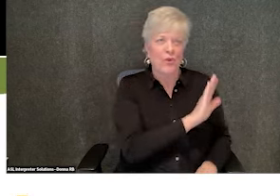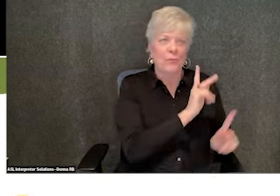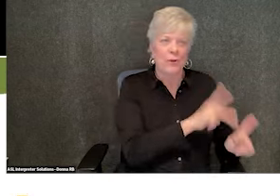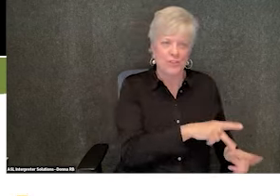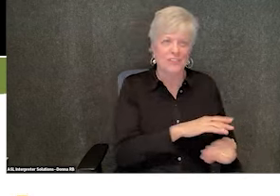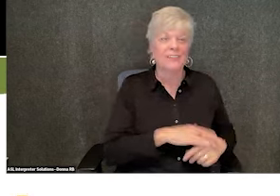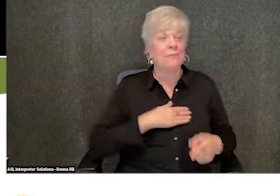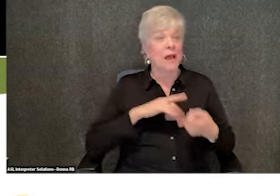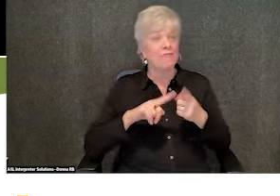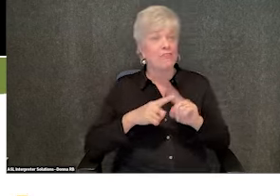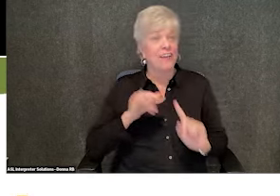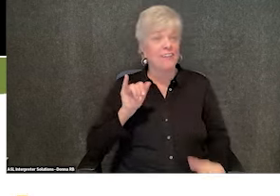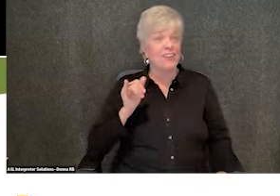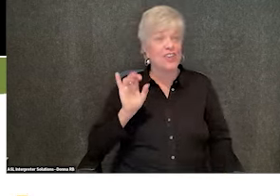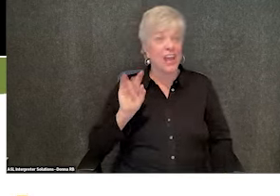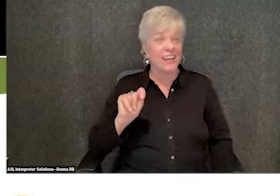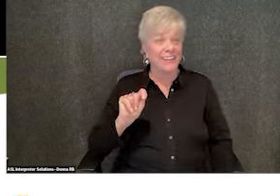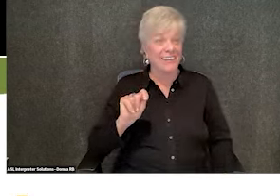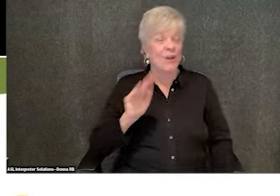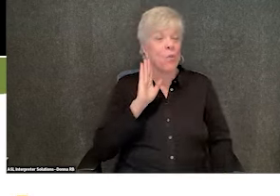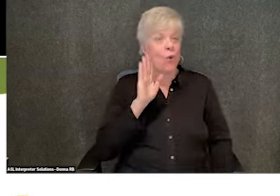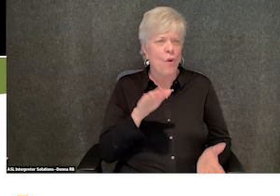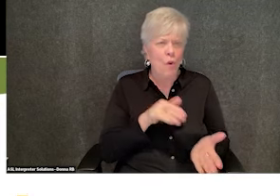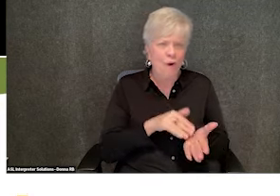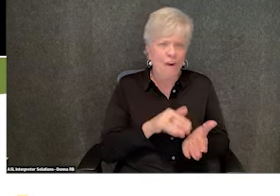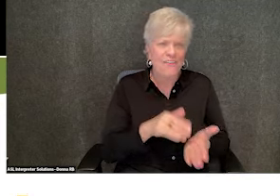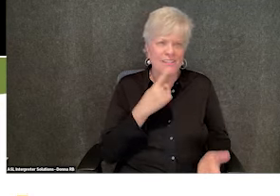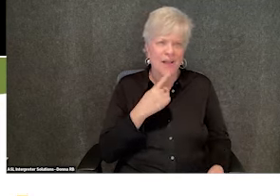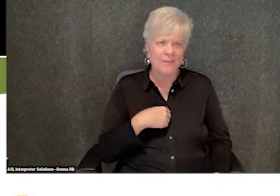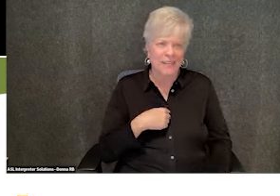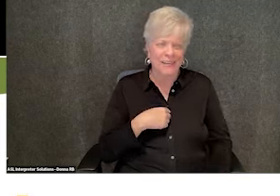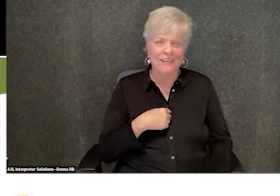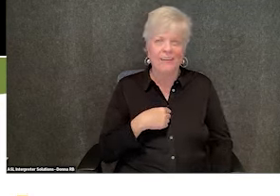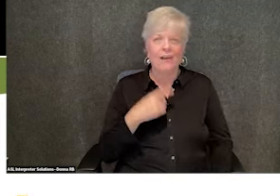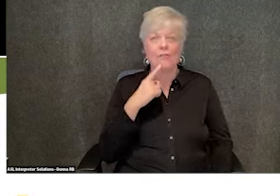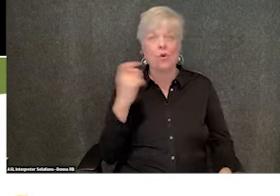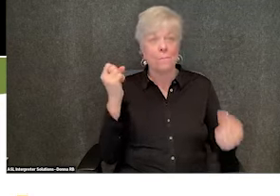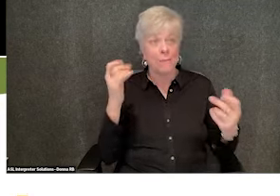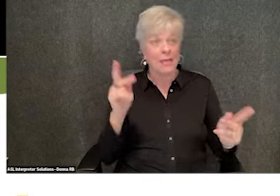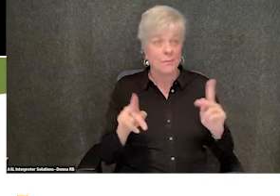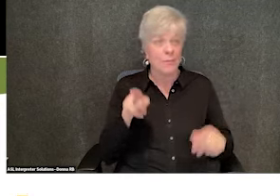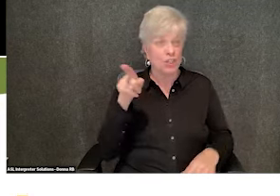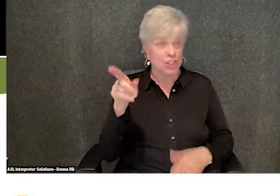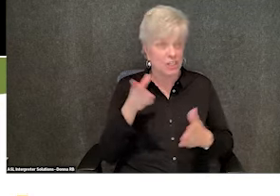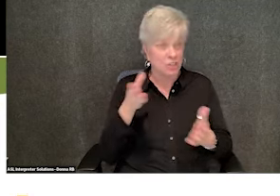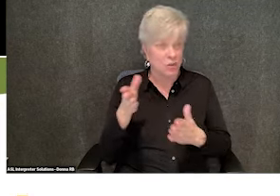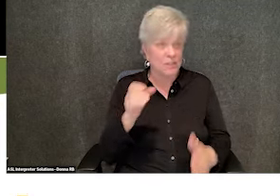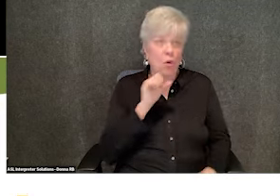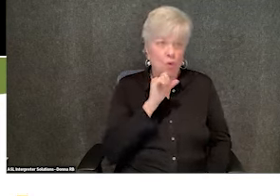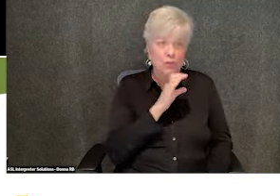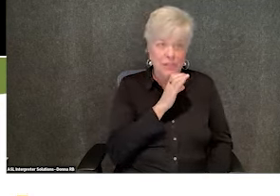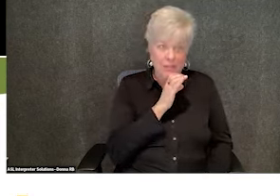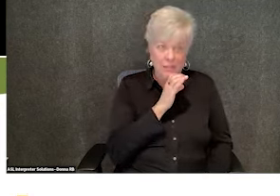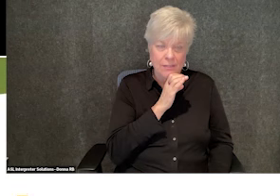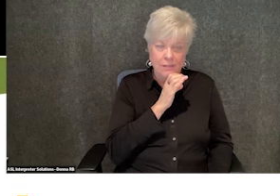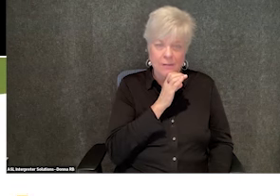eso ayuda con persona más cercana. Mi amiga Janet, muchas veces